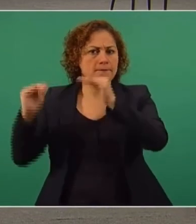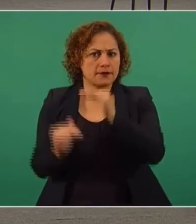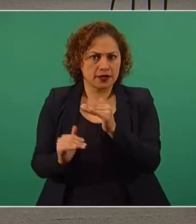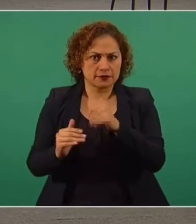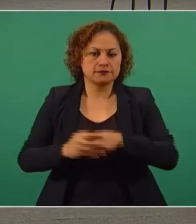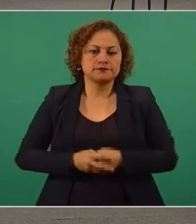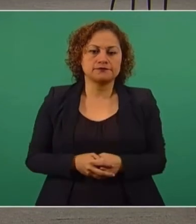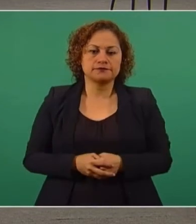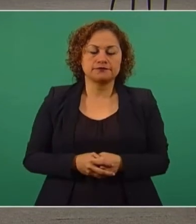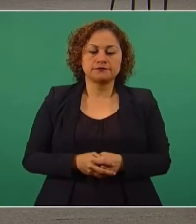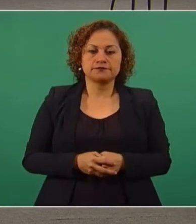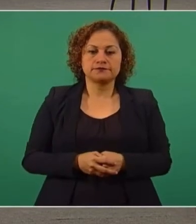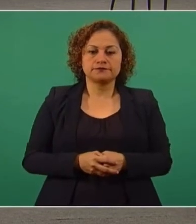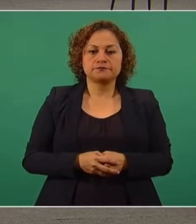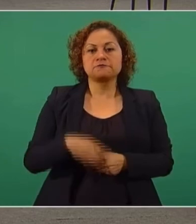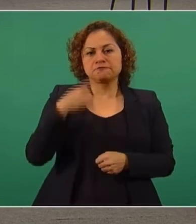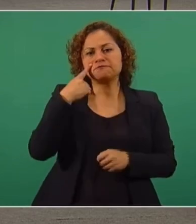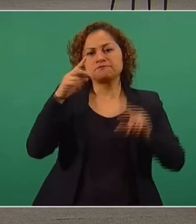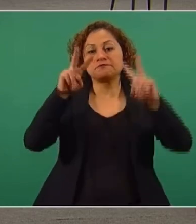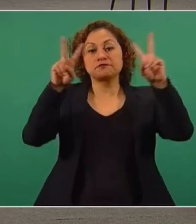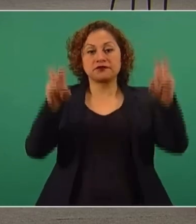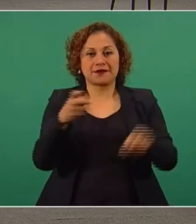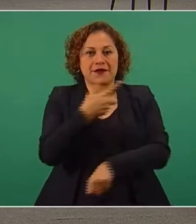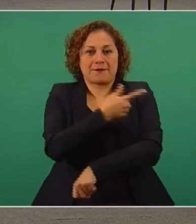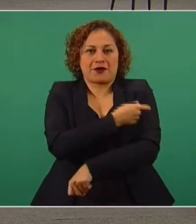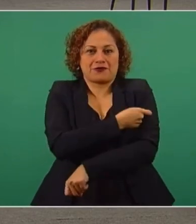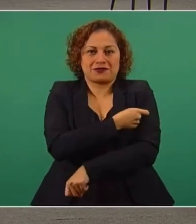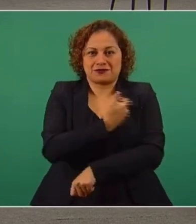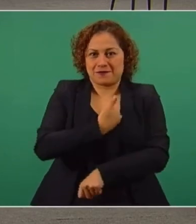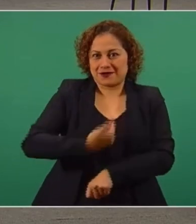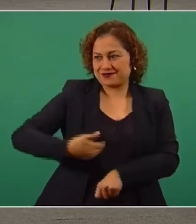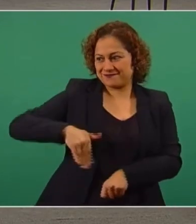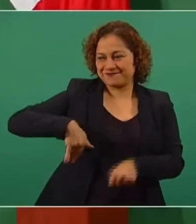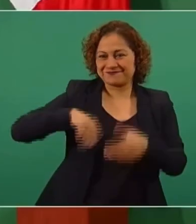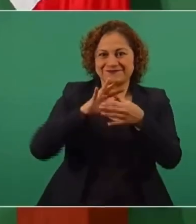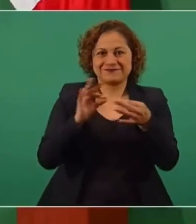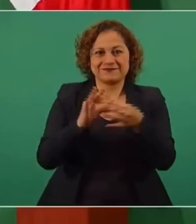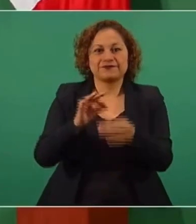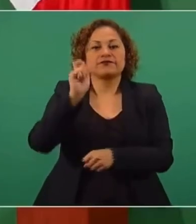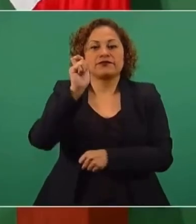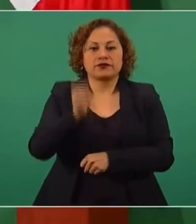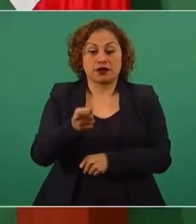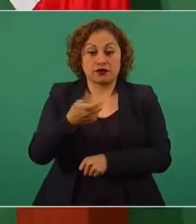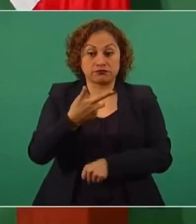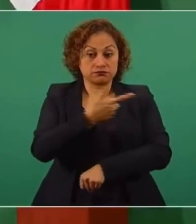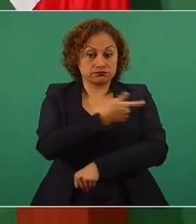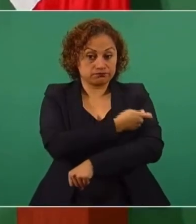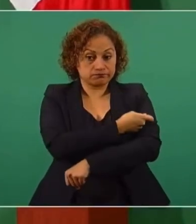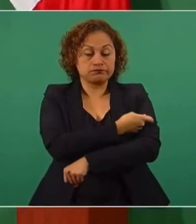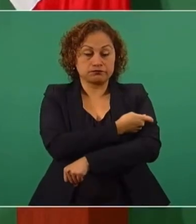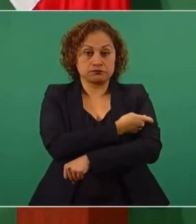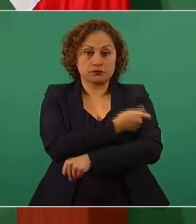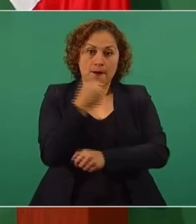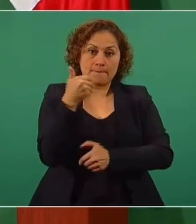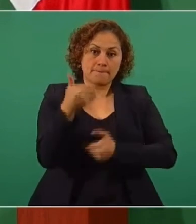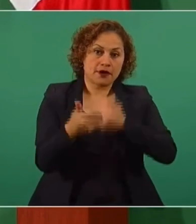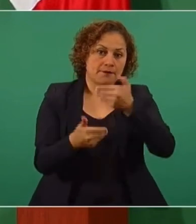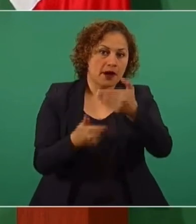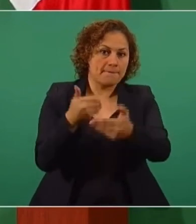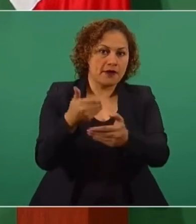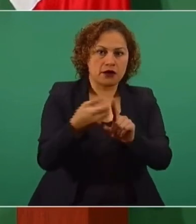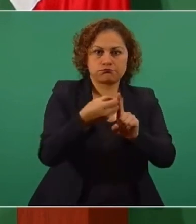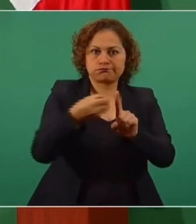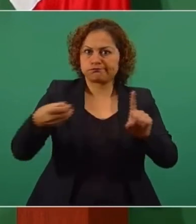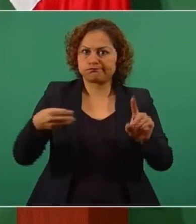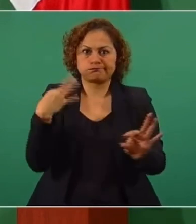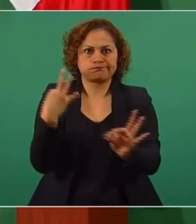vacunación, como ya decía el presidente, tenemos un ritmo muy continuo, muy estructurado